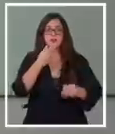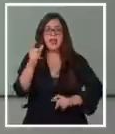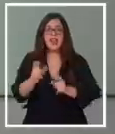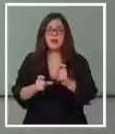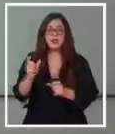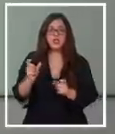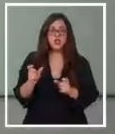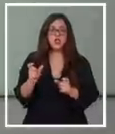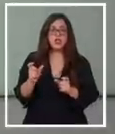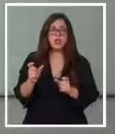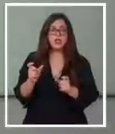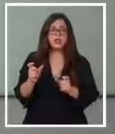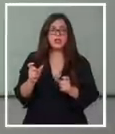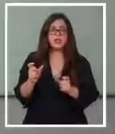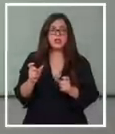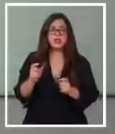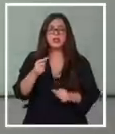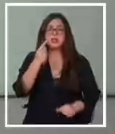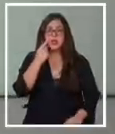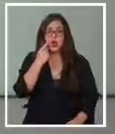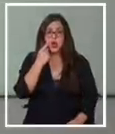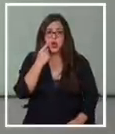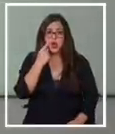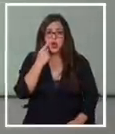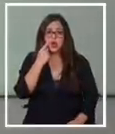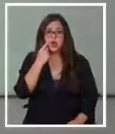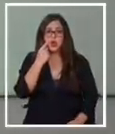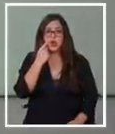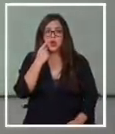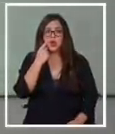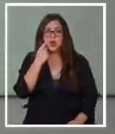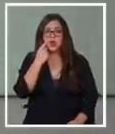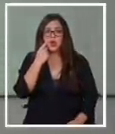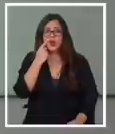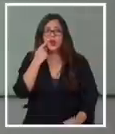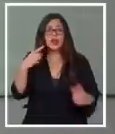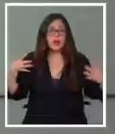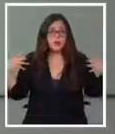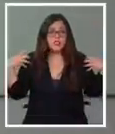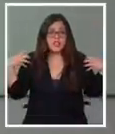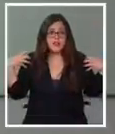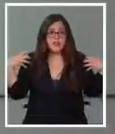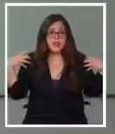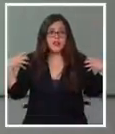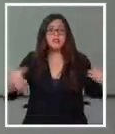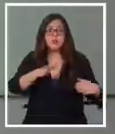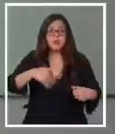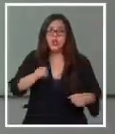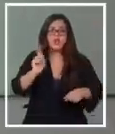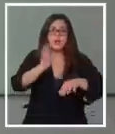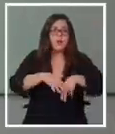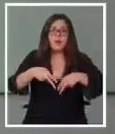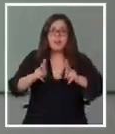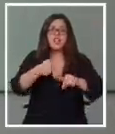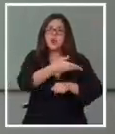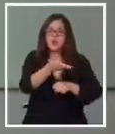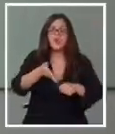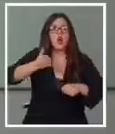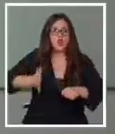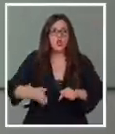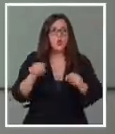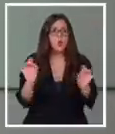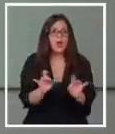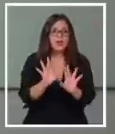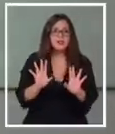involucrada en estos hechos que sepas que nos vamos a permitir que continúen actuando de esta manera